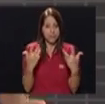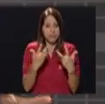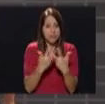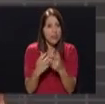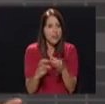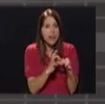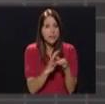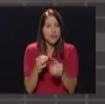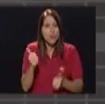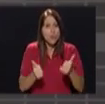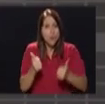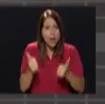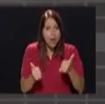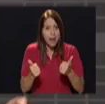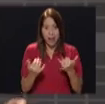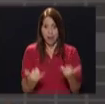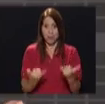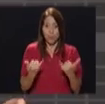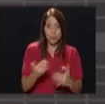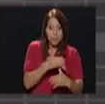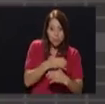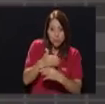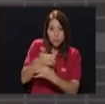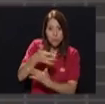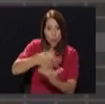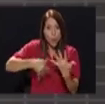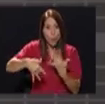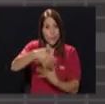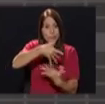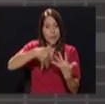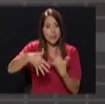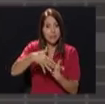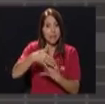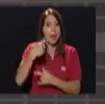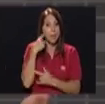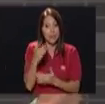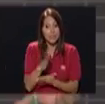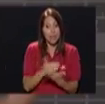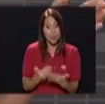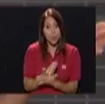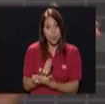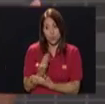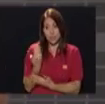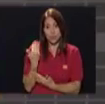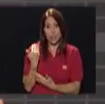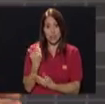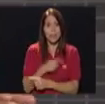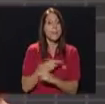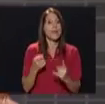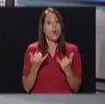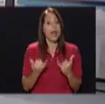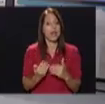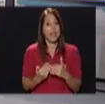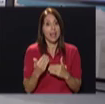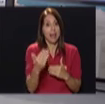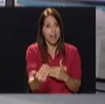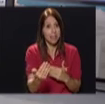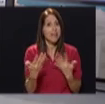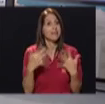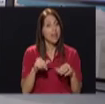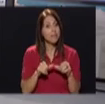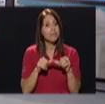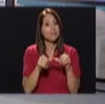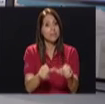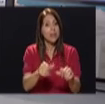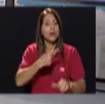humanos y la vida silvestre en general, y esa convivencia en la que estamos actualmente entrando, ¿verdad? Porque es una cosa muy reciente, pero de aquí en adelante es lo que va a ser,